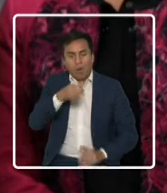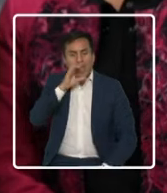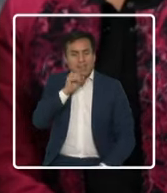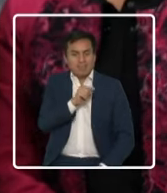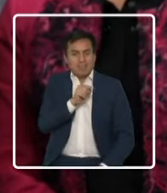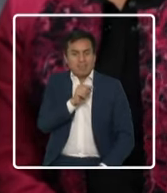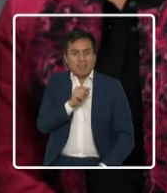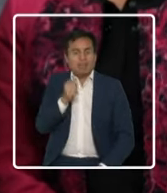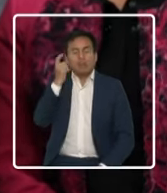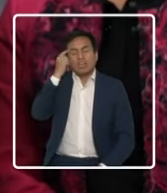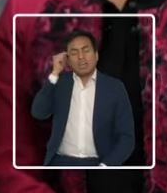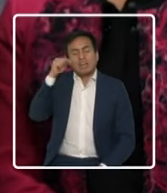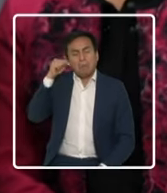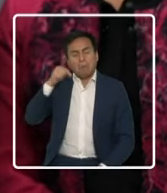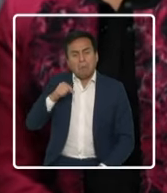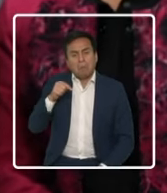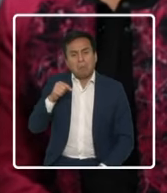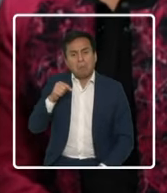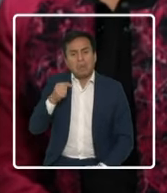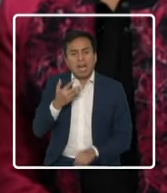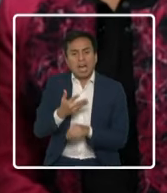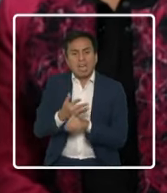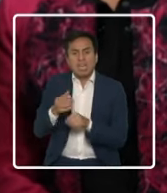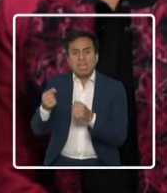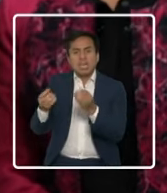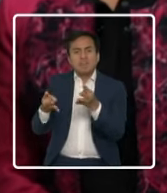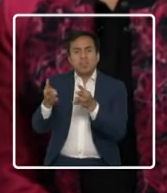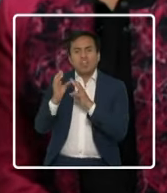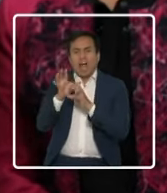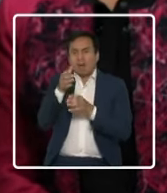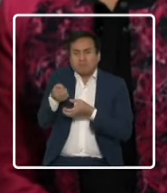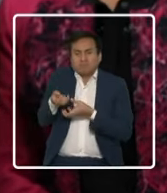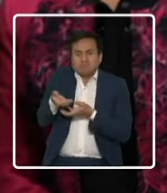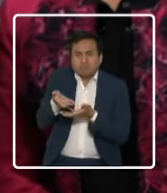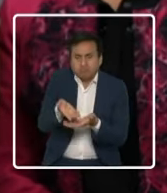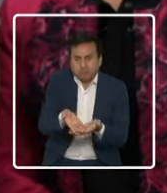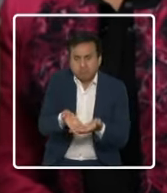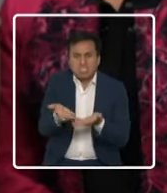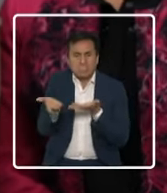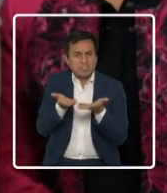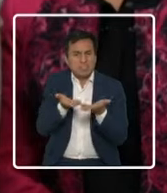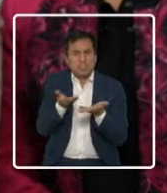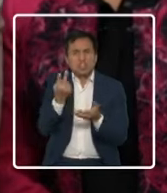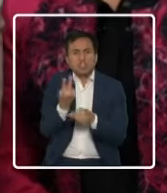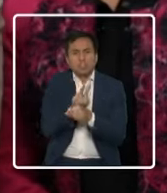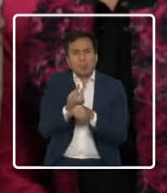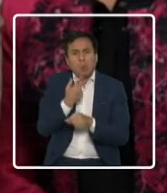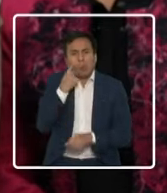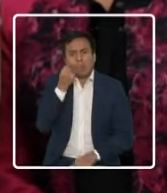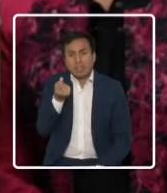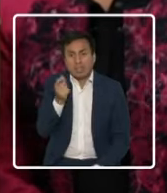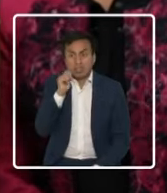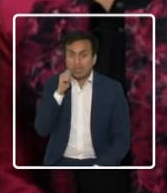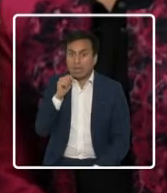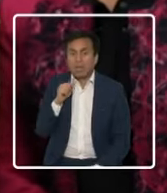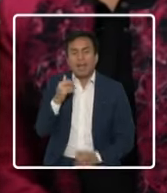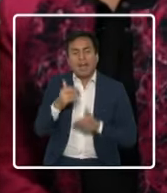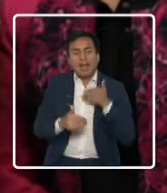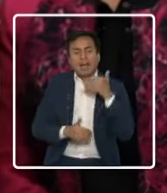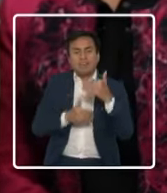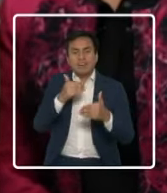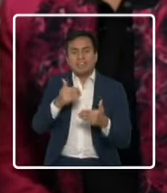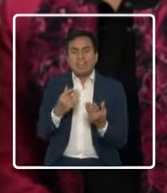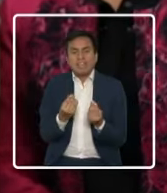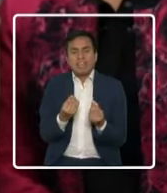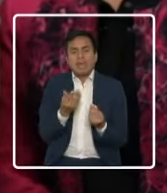tenido palabras para responder los requerimientos de la prensa. La ministra del Interior en esa oportunidad dijo que el presidente actúa a través de